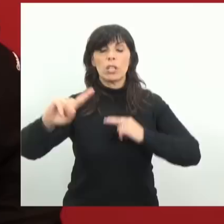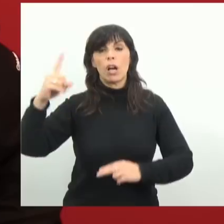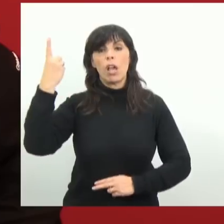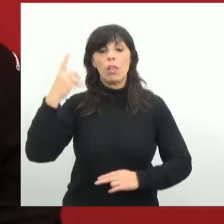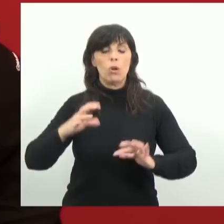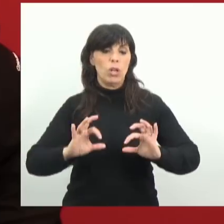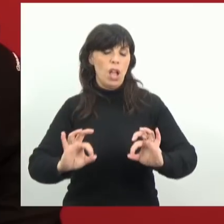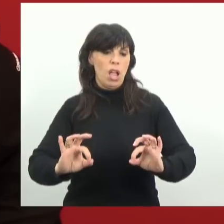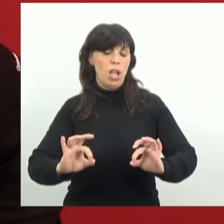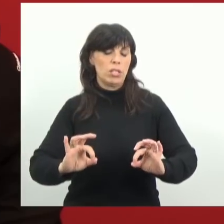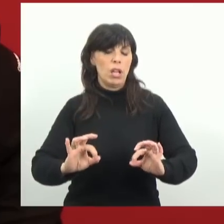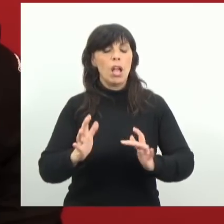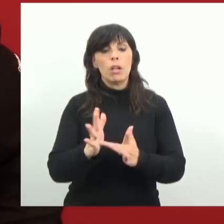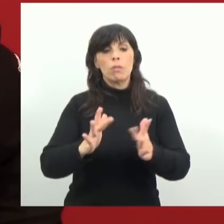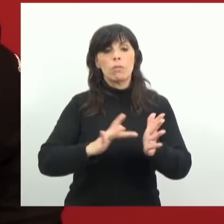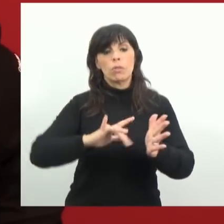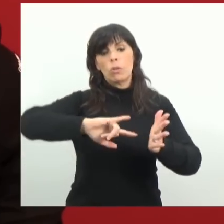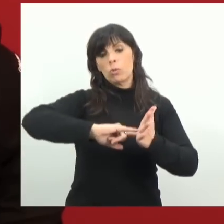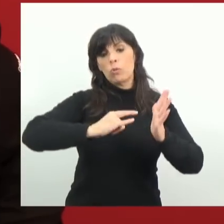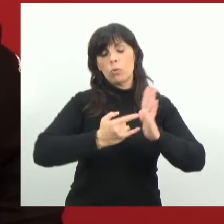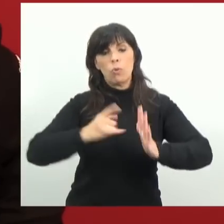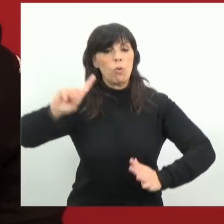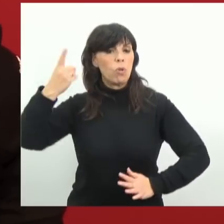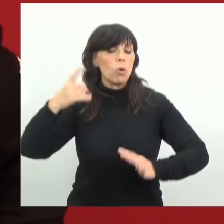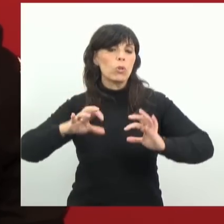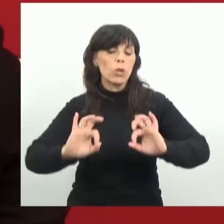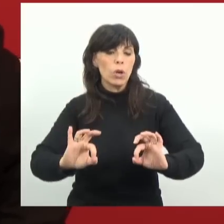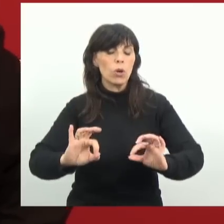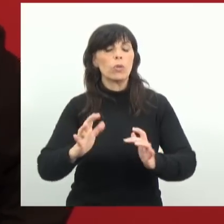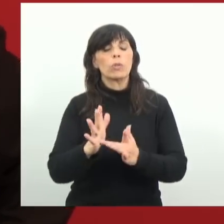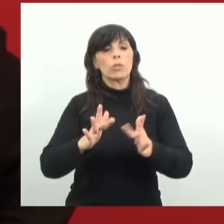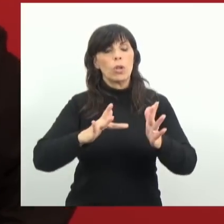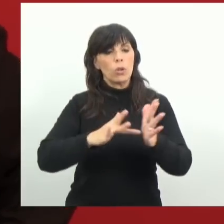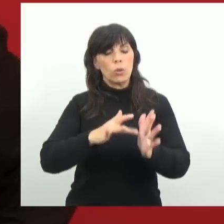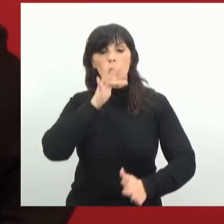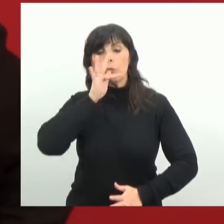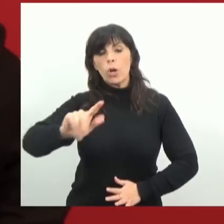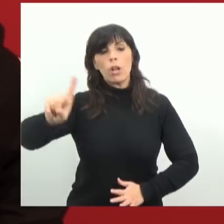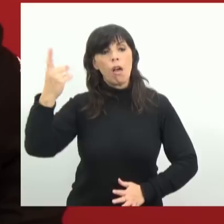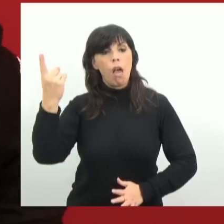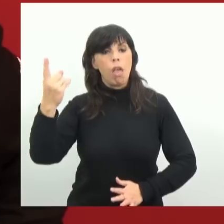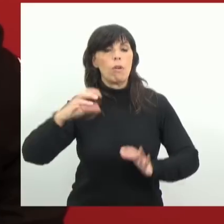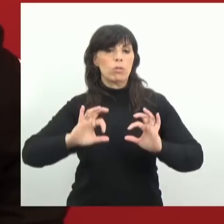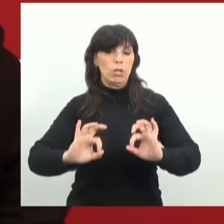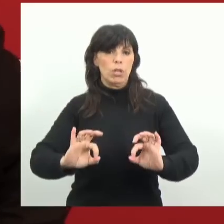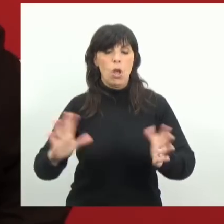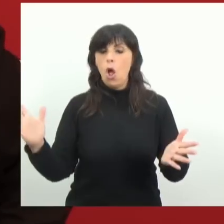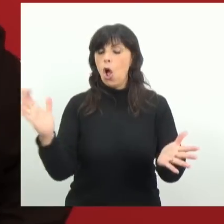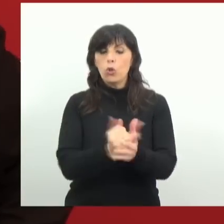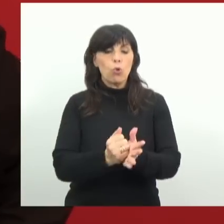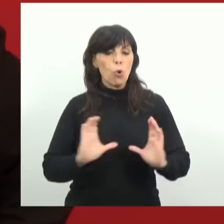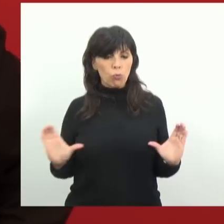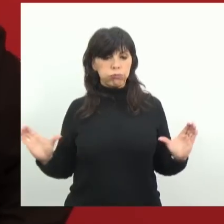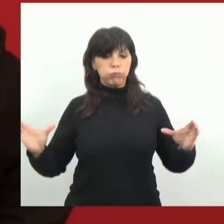es la solución de Dios. Él es la promesa de Dios. Todo se concentra en